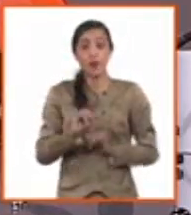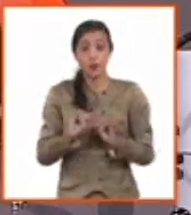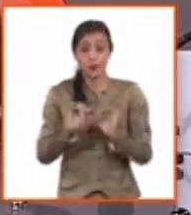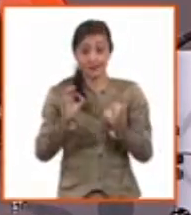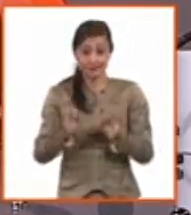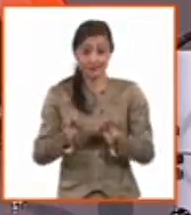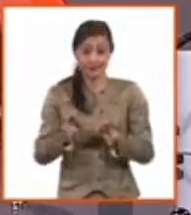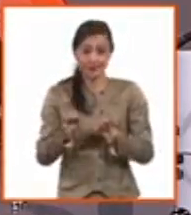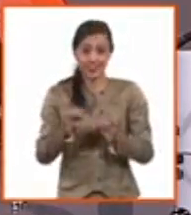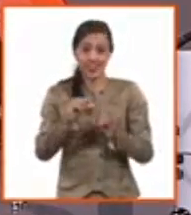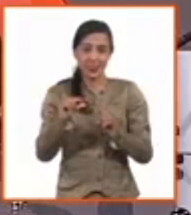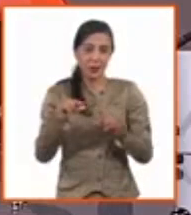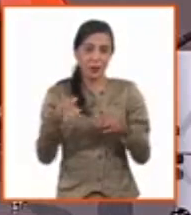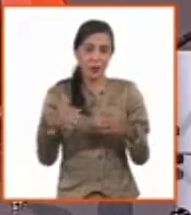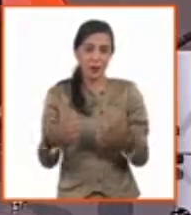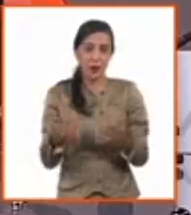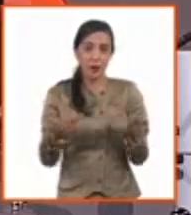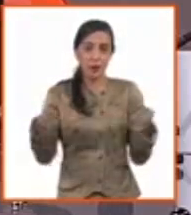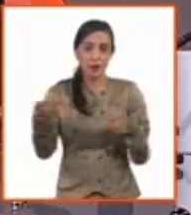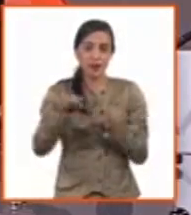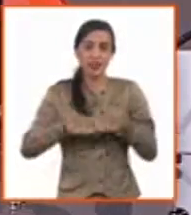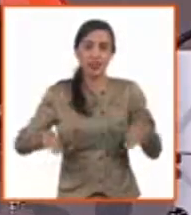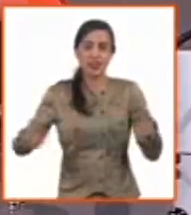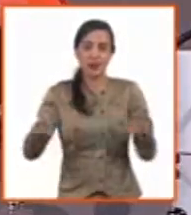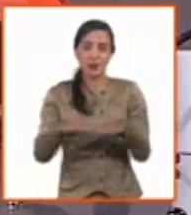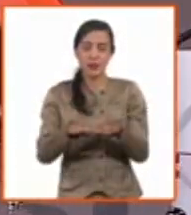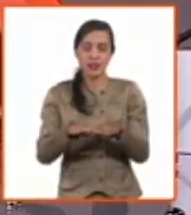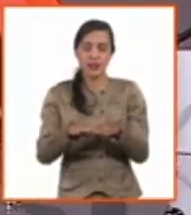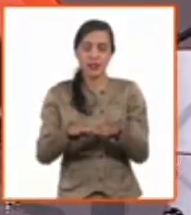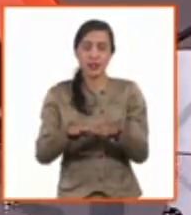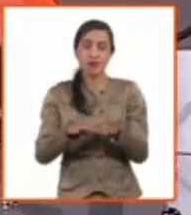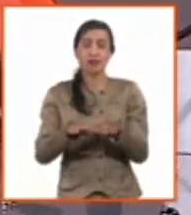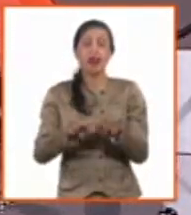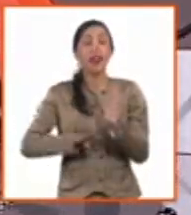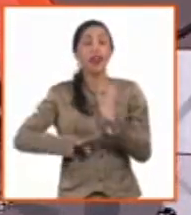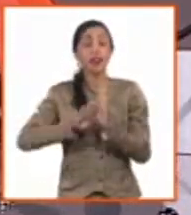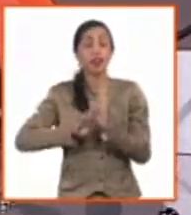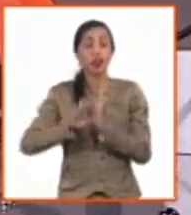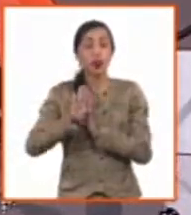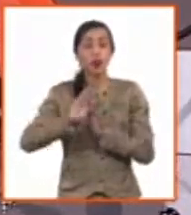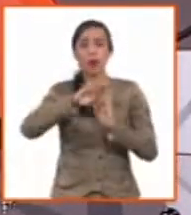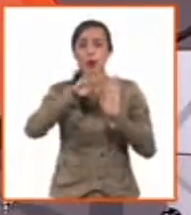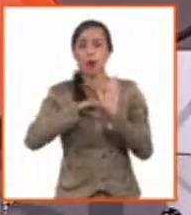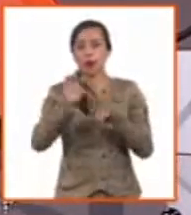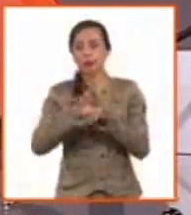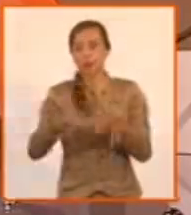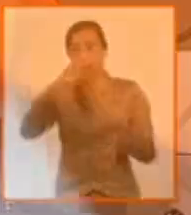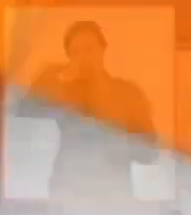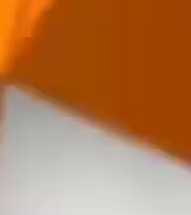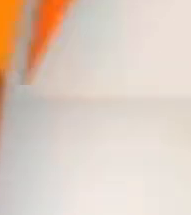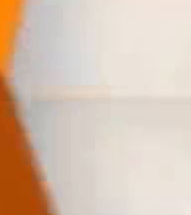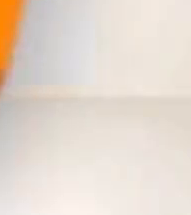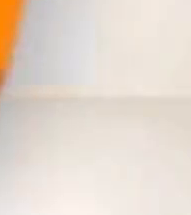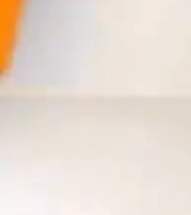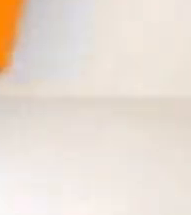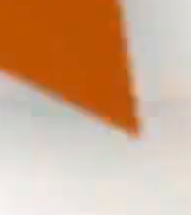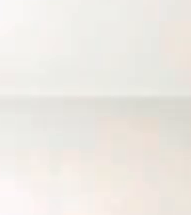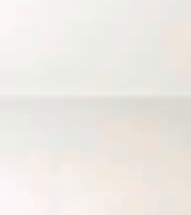entremos entonces al tema principal de nuestra mesa redonda el desarrollo de la industria de software en cuba